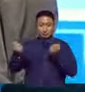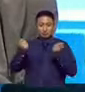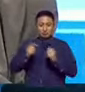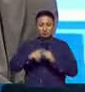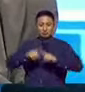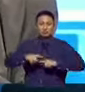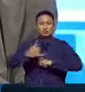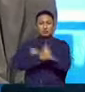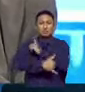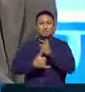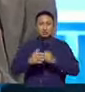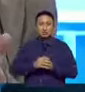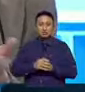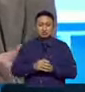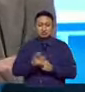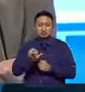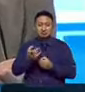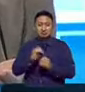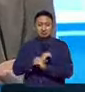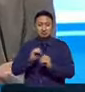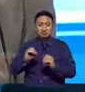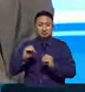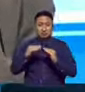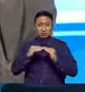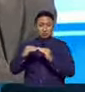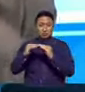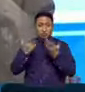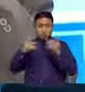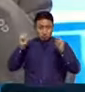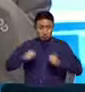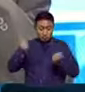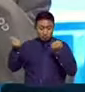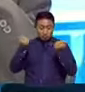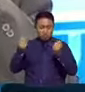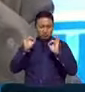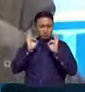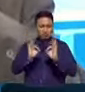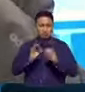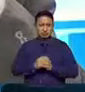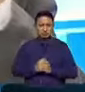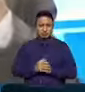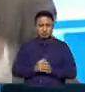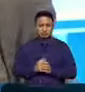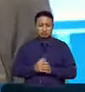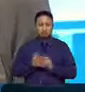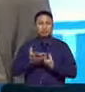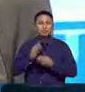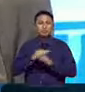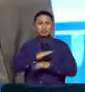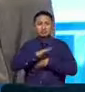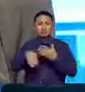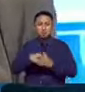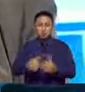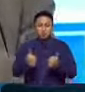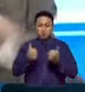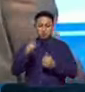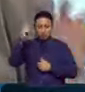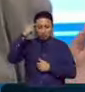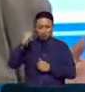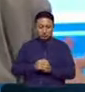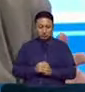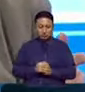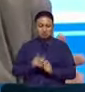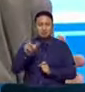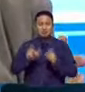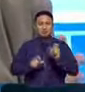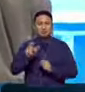varios países asiáticos donde no hay nada de democracia hay gobernabilidad excelente. Funciona muy bien lo que dice el gobierno. Los ciudadanos